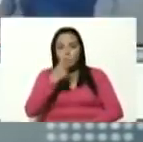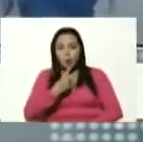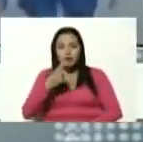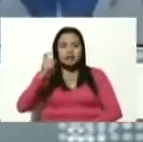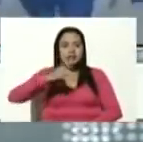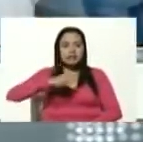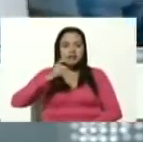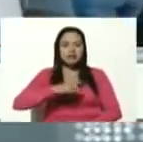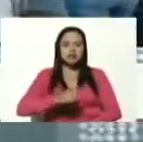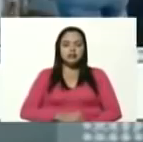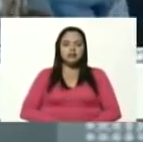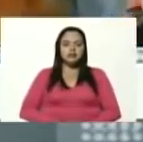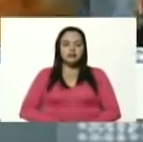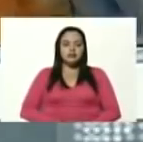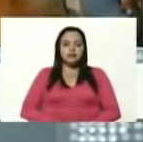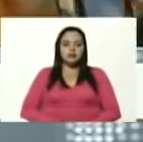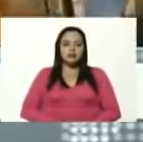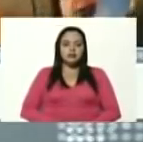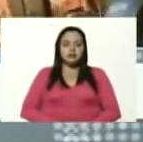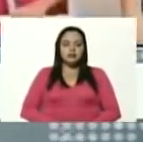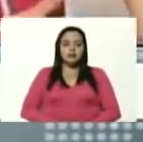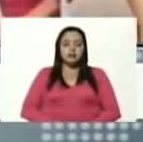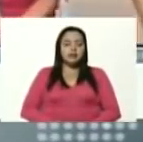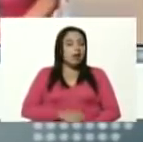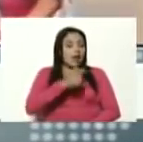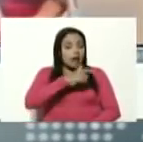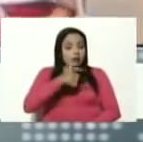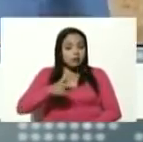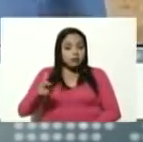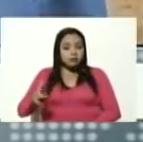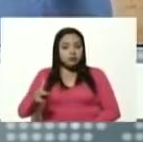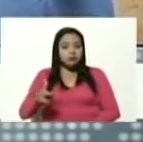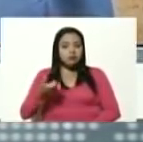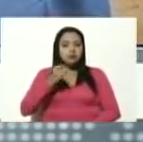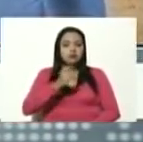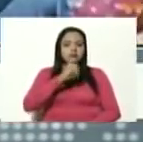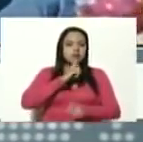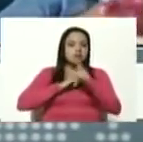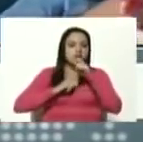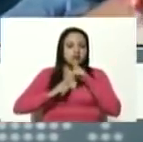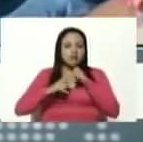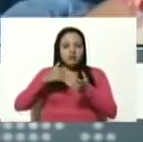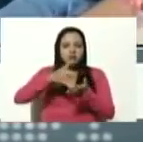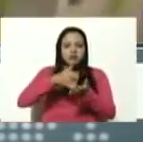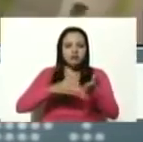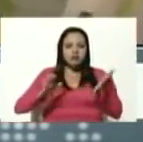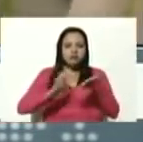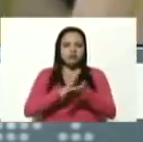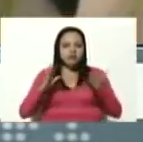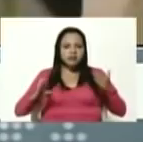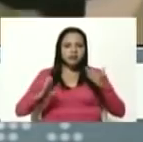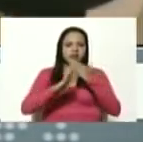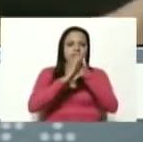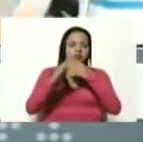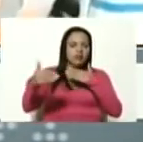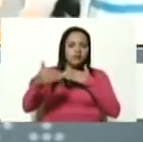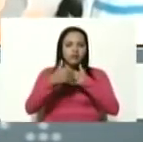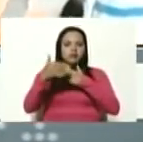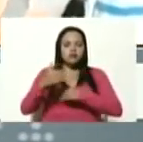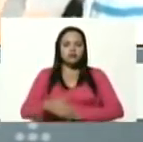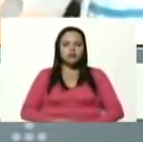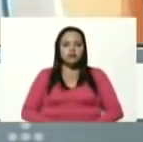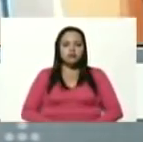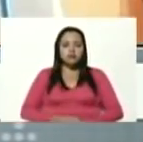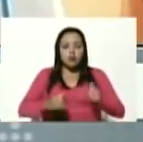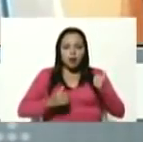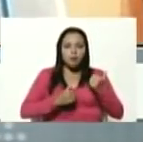necesitan, a las víctimas verdaderas de las sanciones criminales, del bloqueo, el